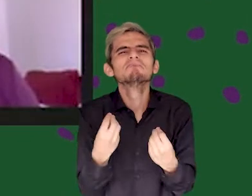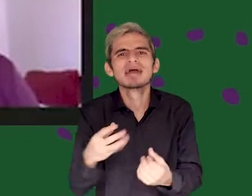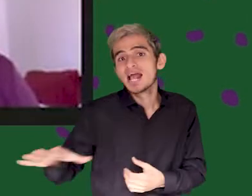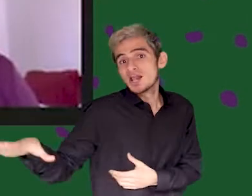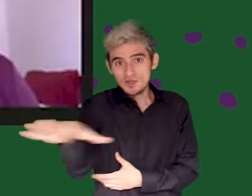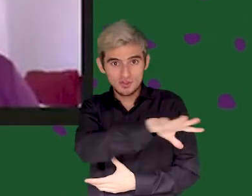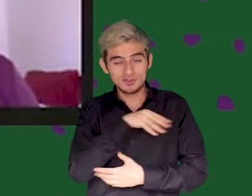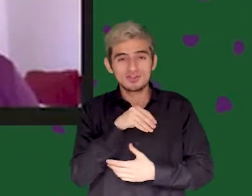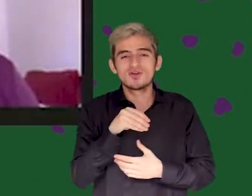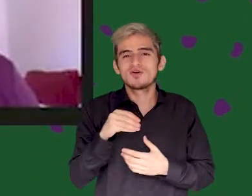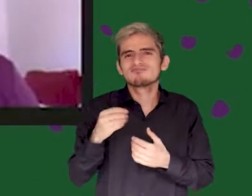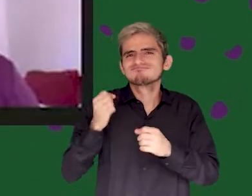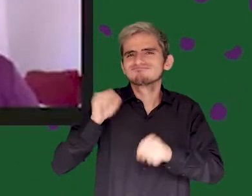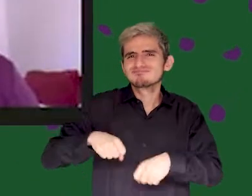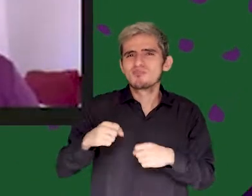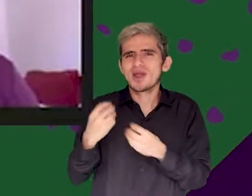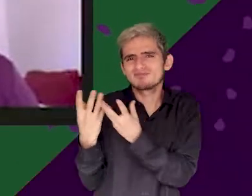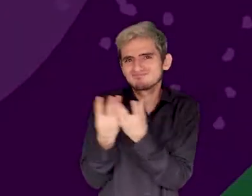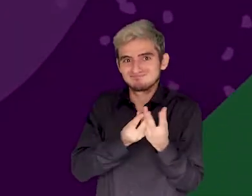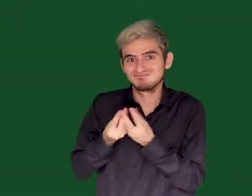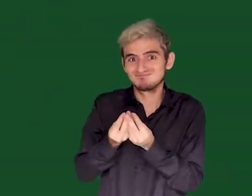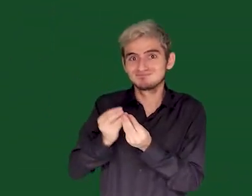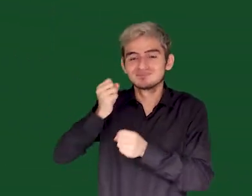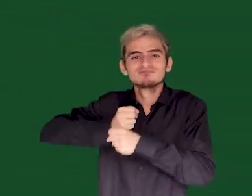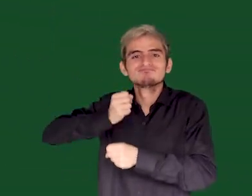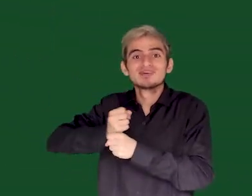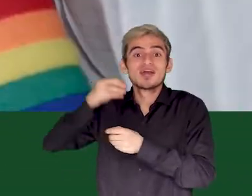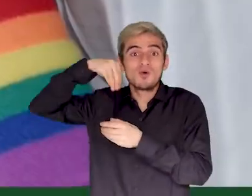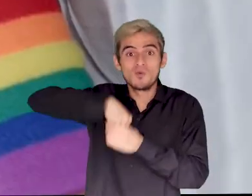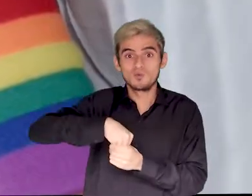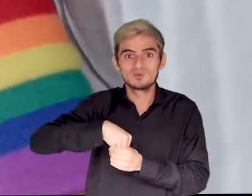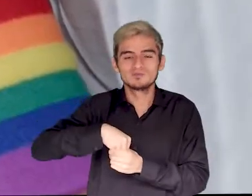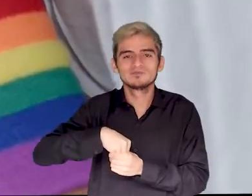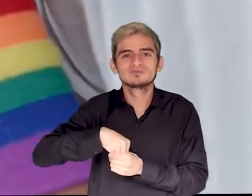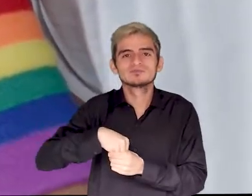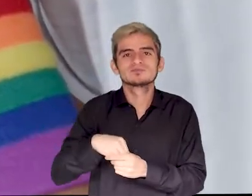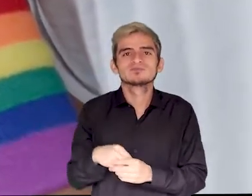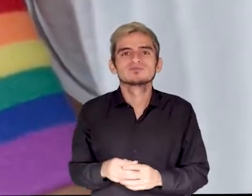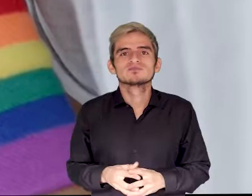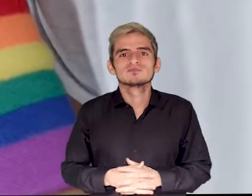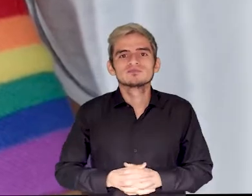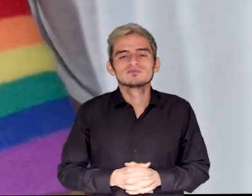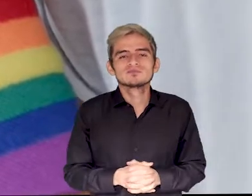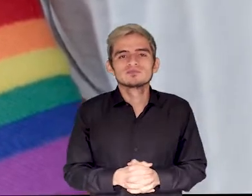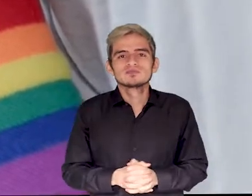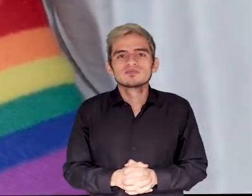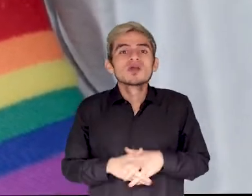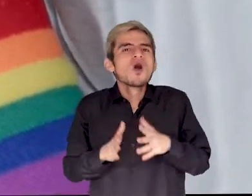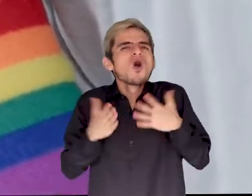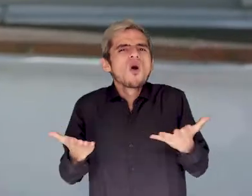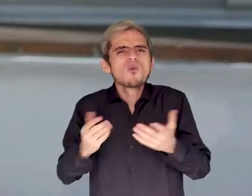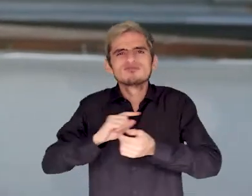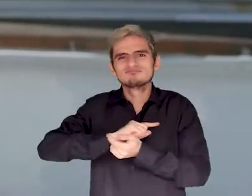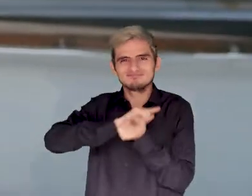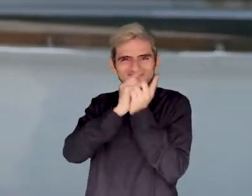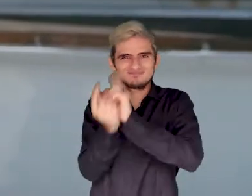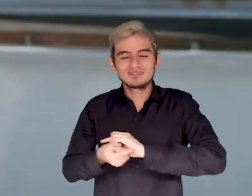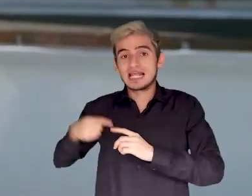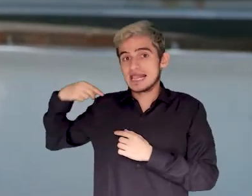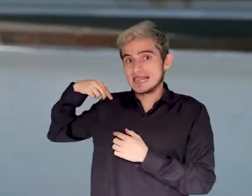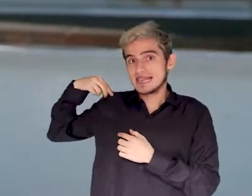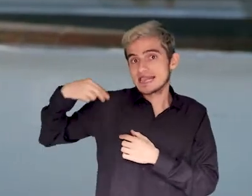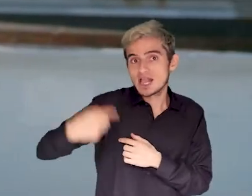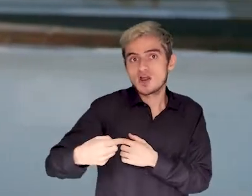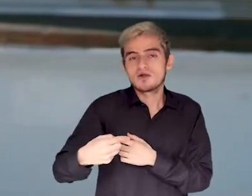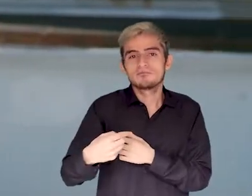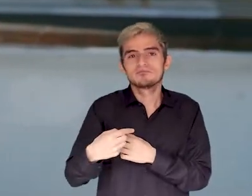y todas juntos trabajando en esto. No obstante, los tiempos están cambiando. La participación de minorías,